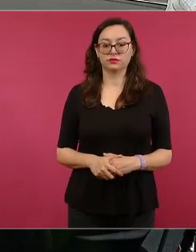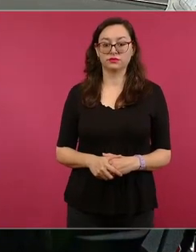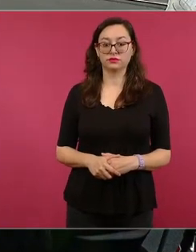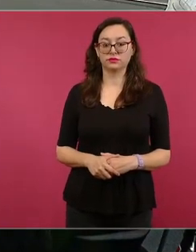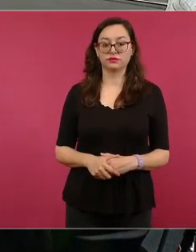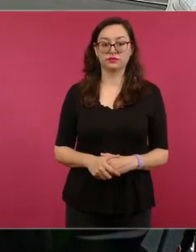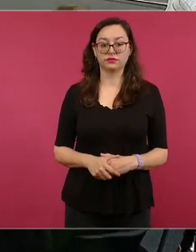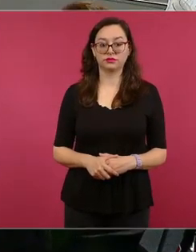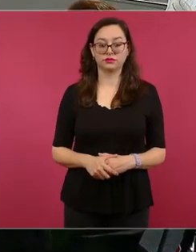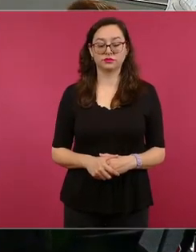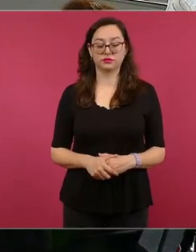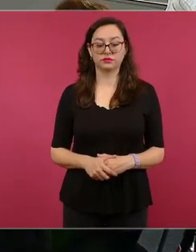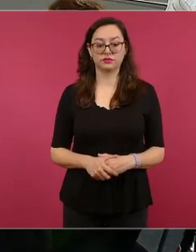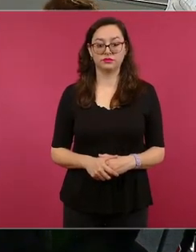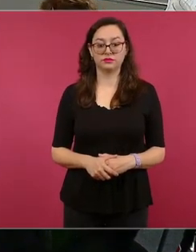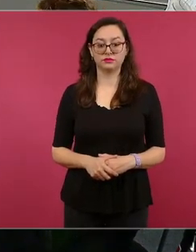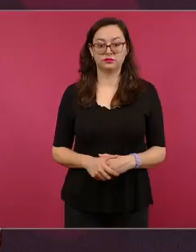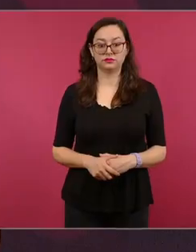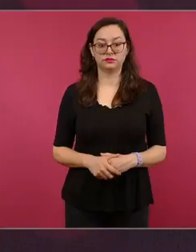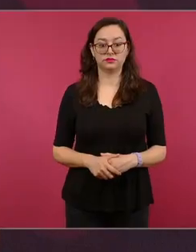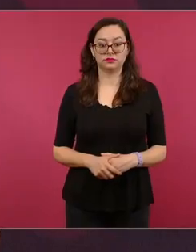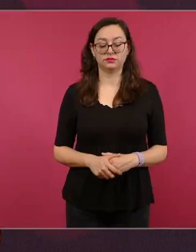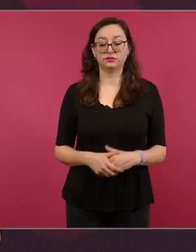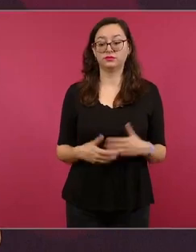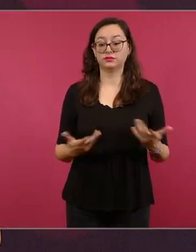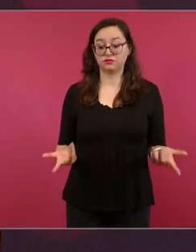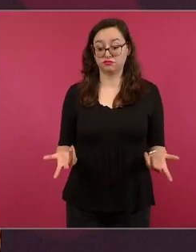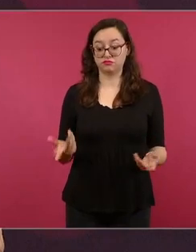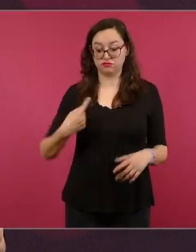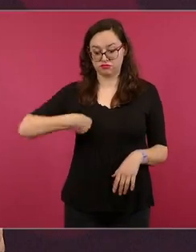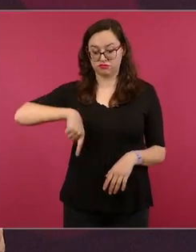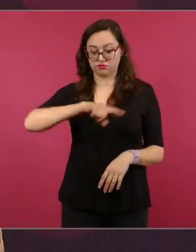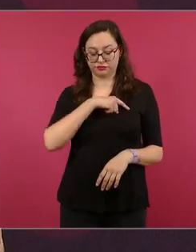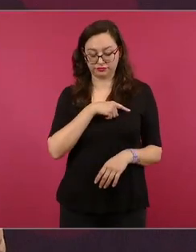la decisión de parar las privatizaciones,